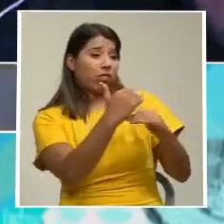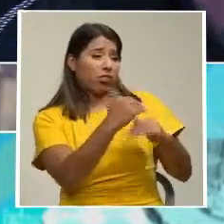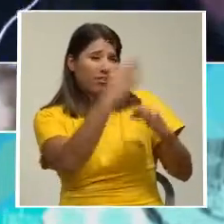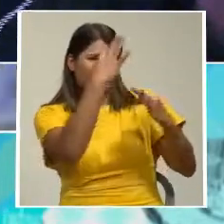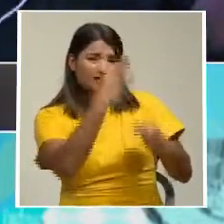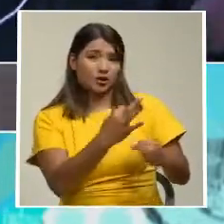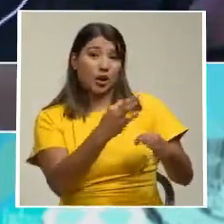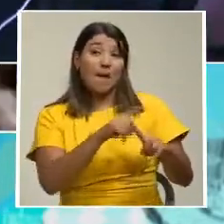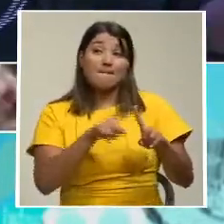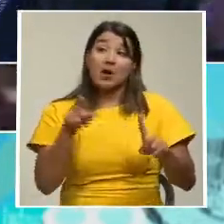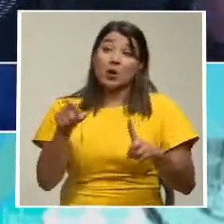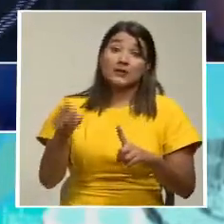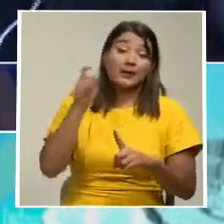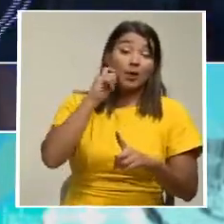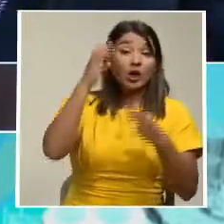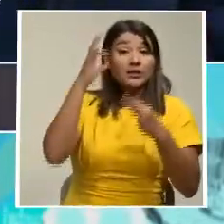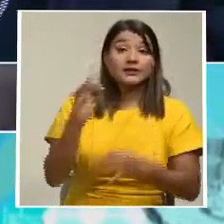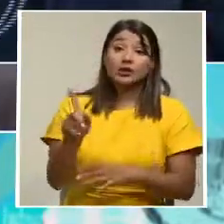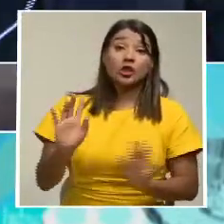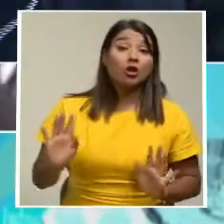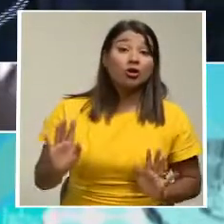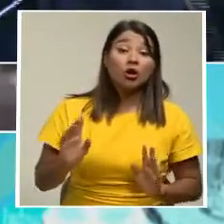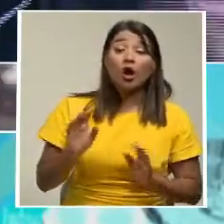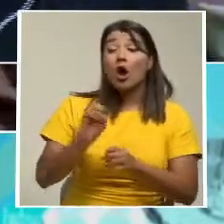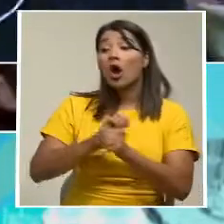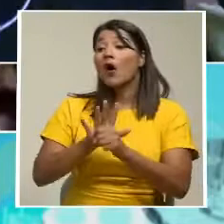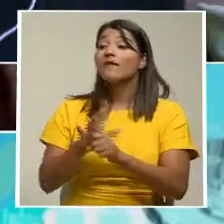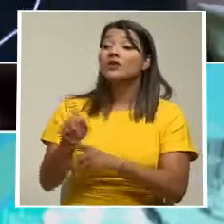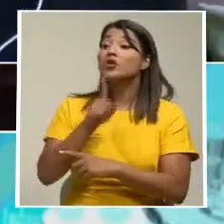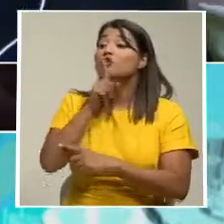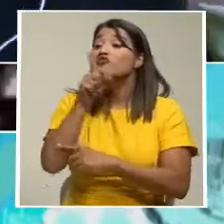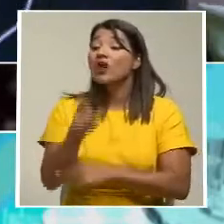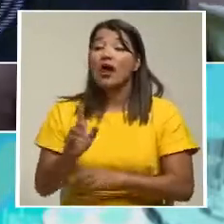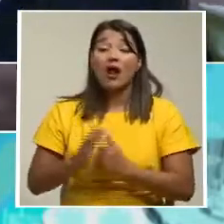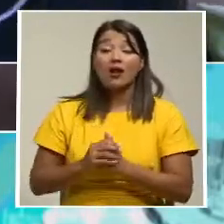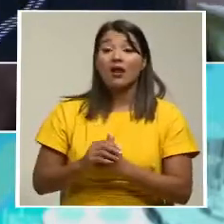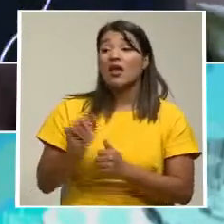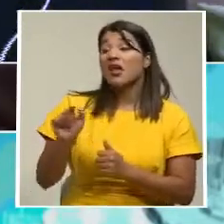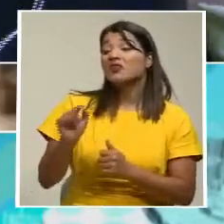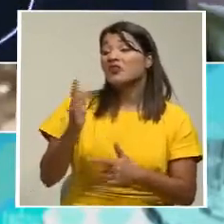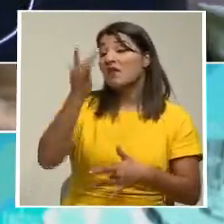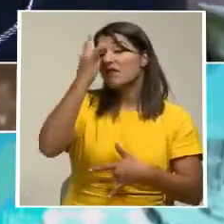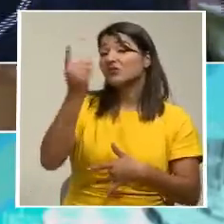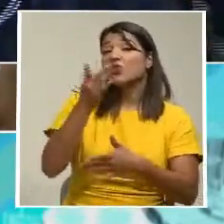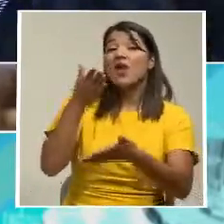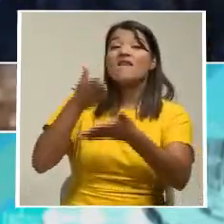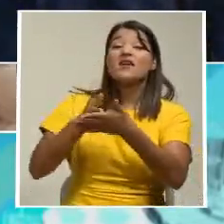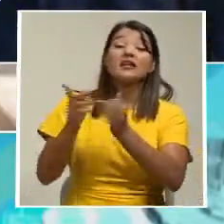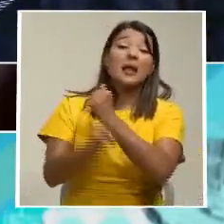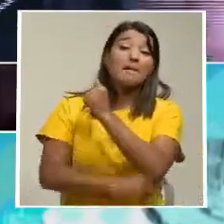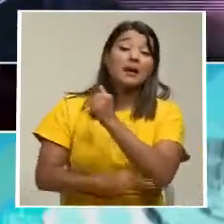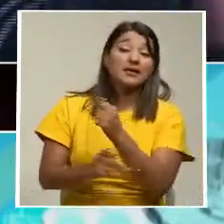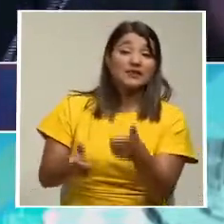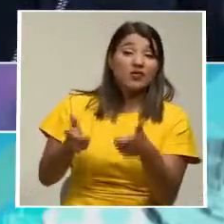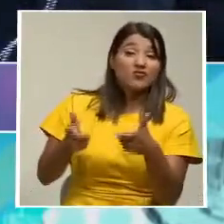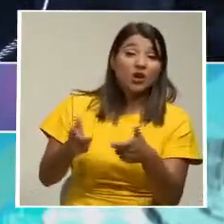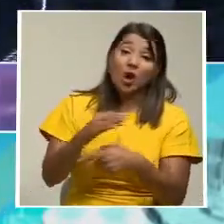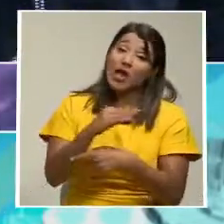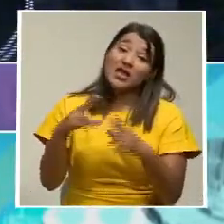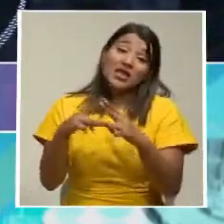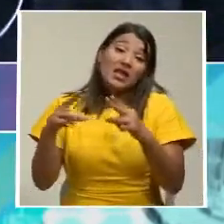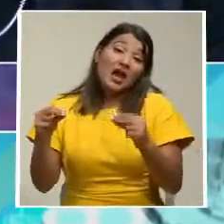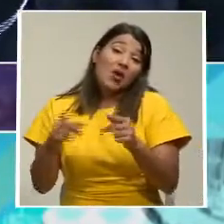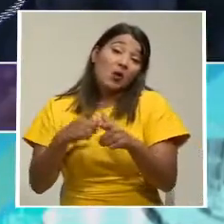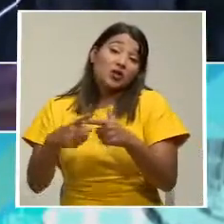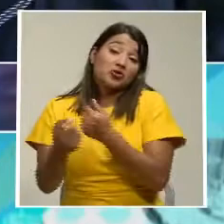mujer lo que decide es que no, que esto no existe, que es una enfermedad, lo dijo Daniel Ortega, que solo afecta a los países ricos y que Nicaragua estaba a salvo de